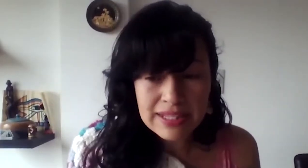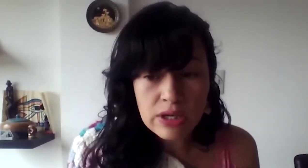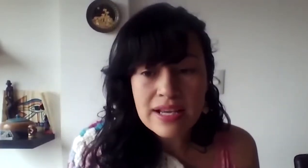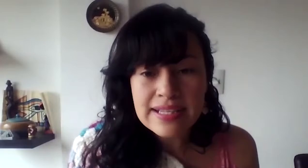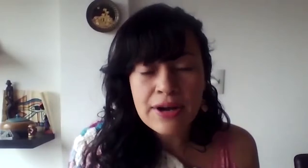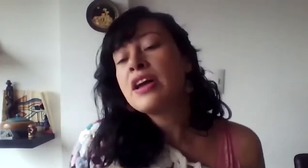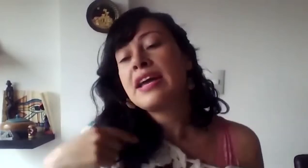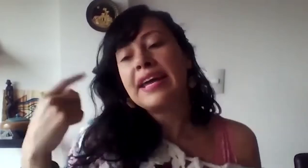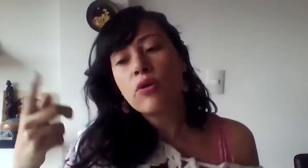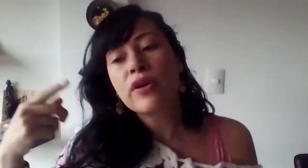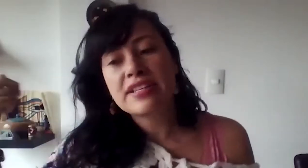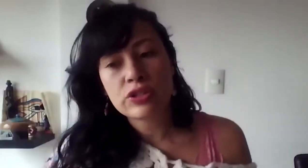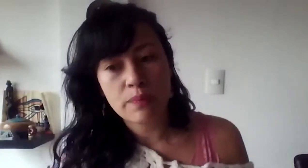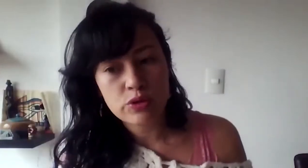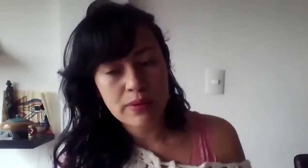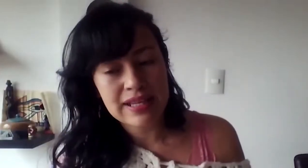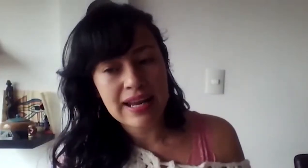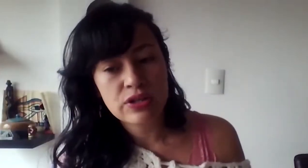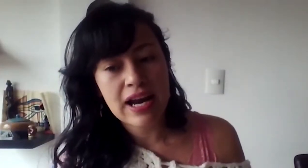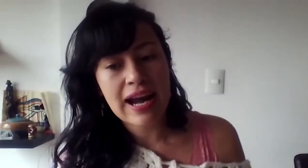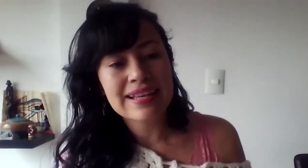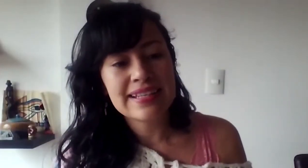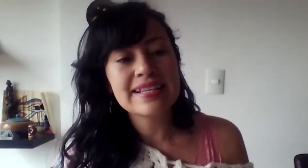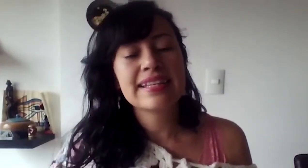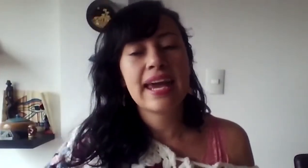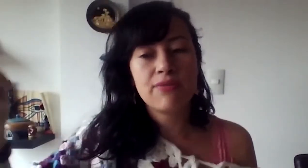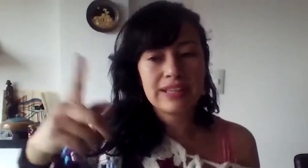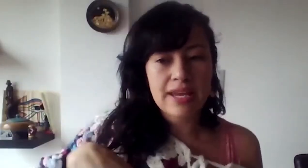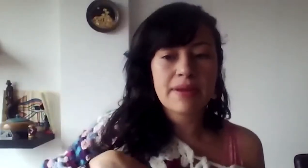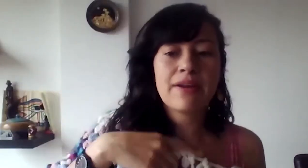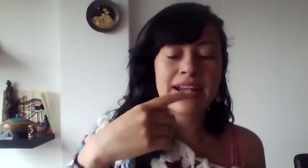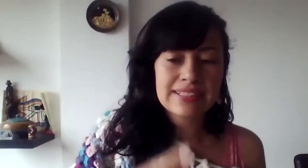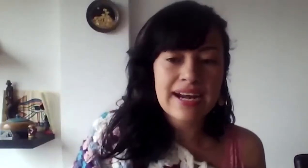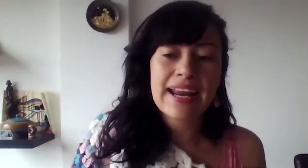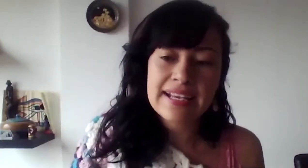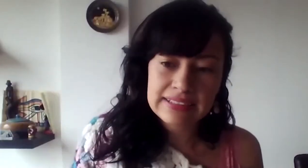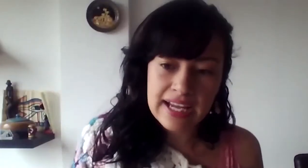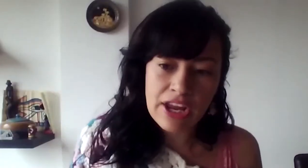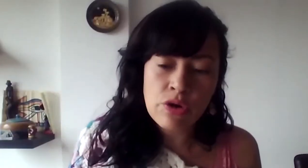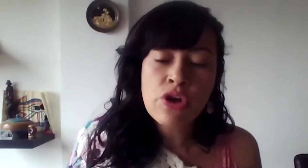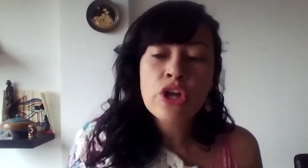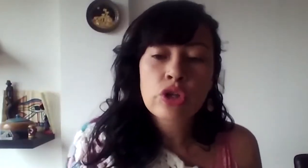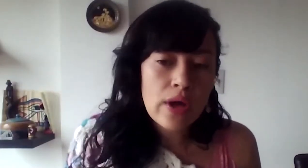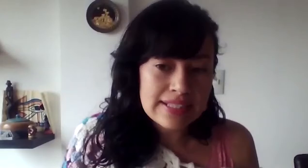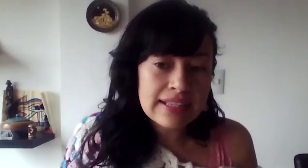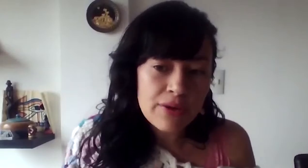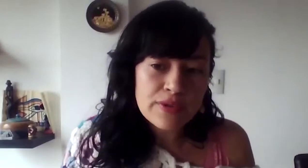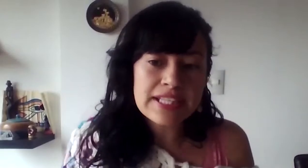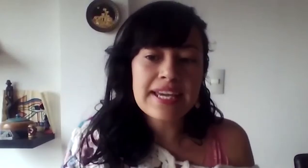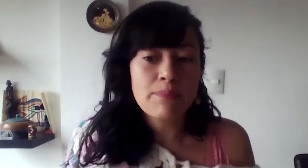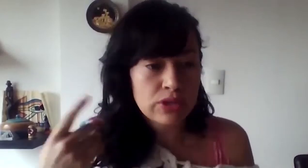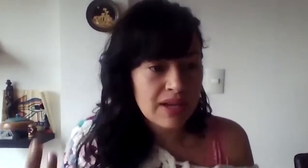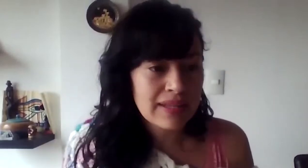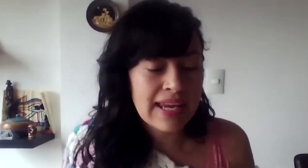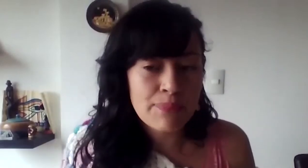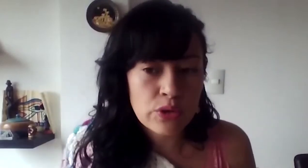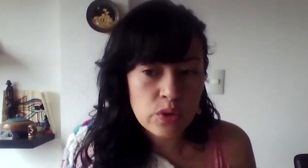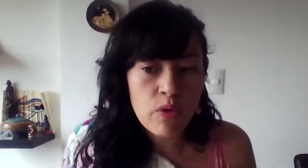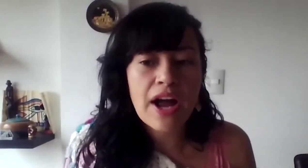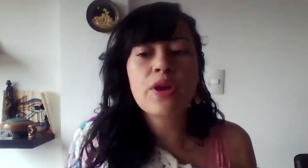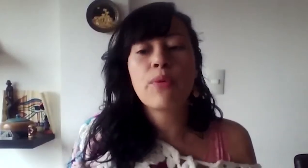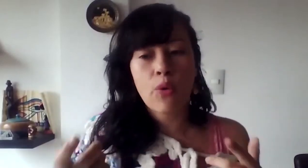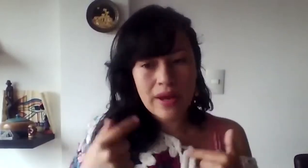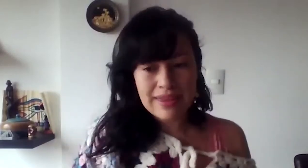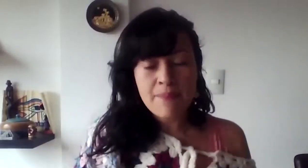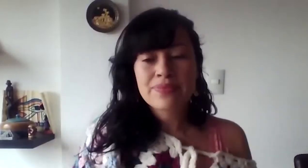garantizar matrícula cero y una inyección presupuestal adicional a las IES que efectivamente van a cerrar este año todas en déficit y que posiblemente el